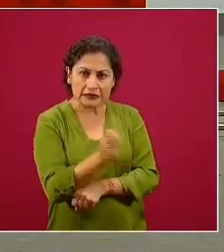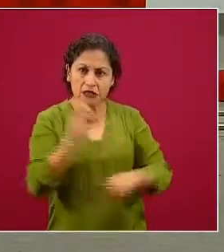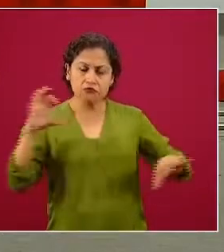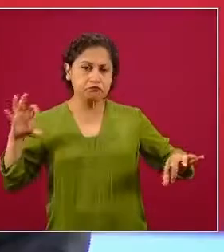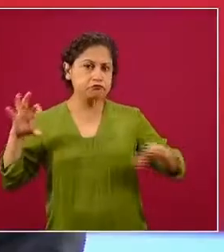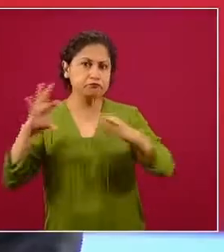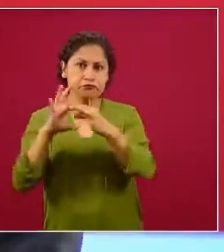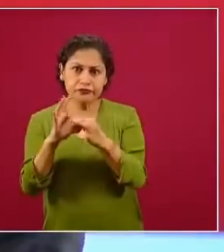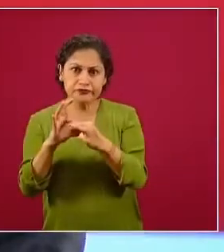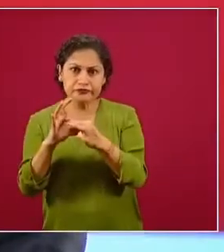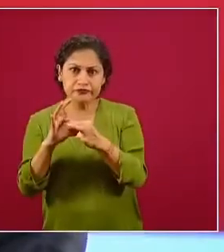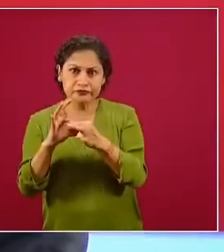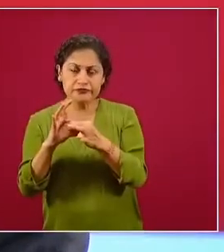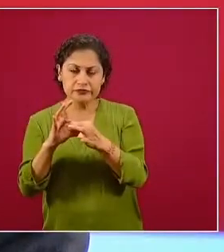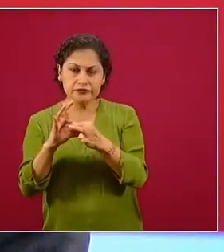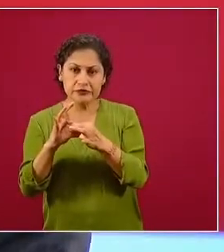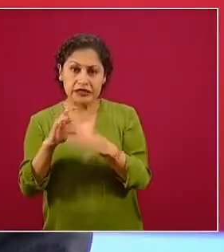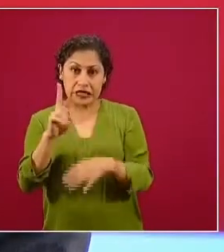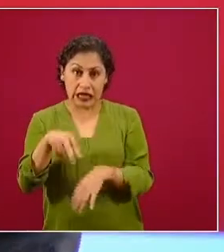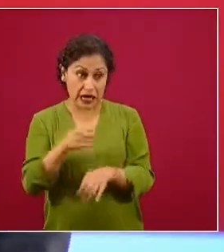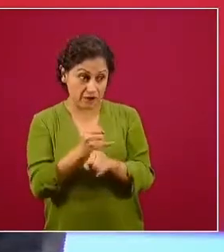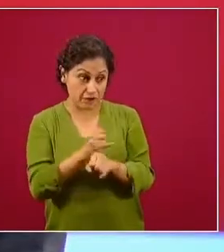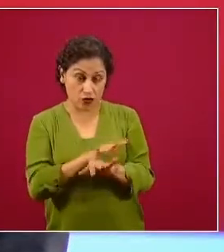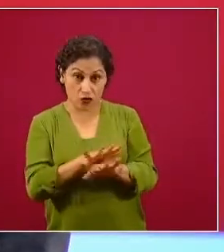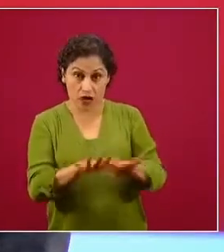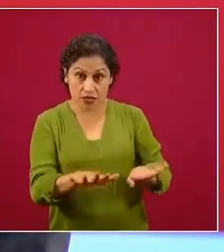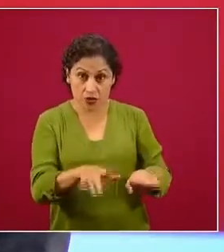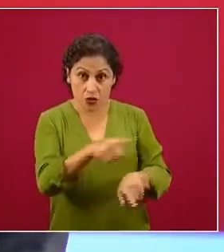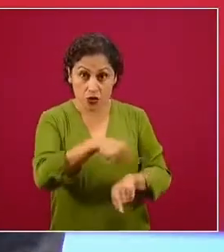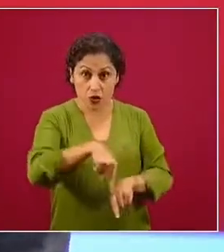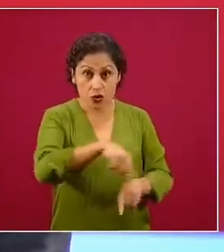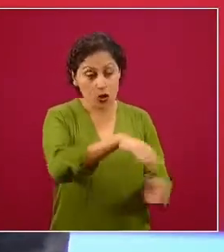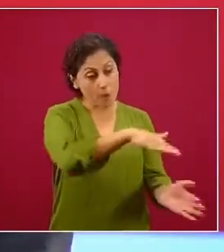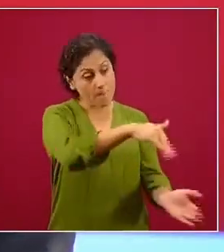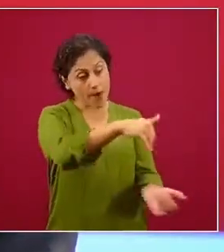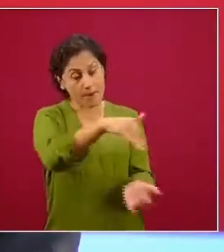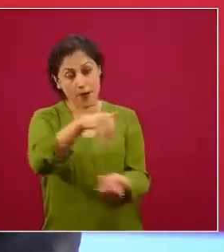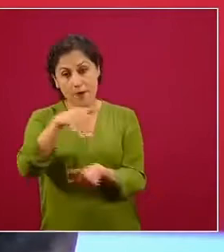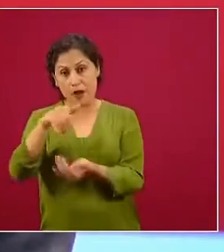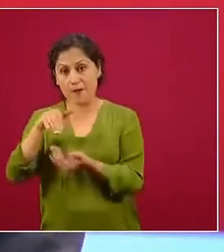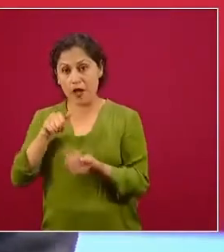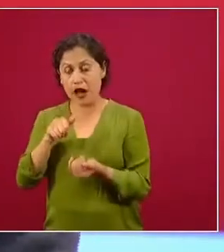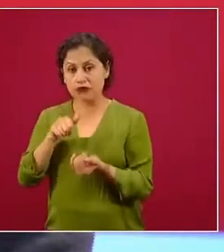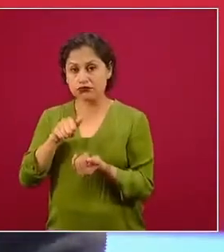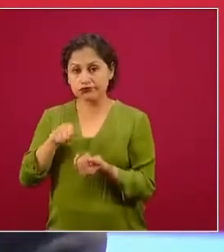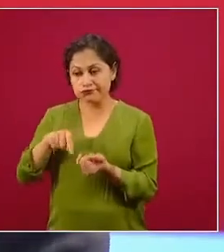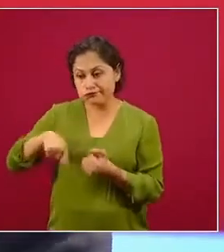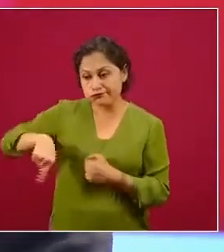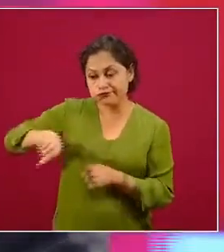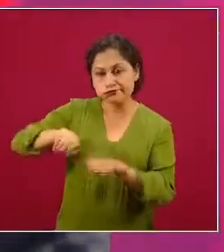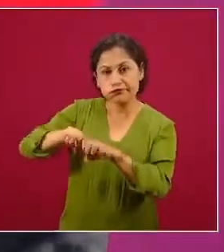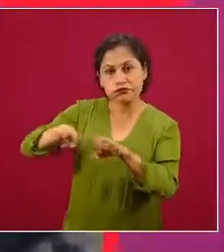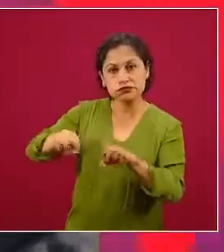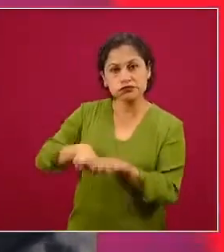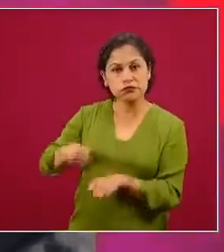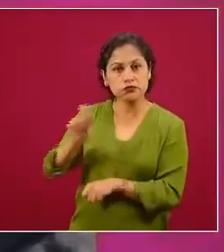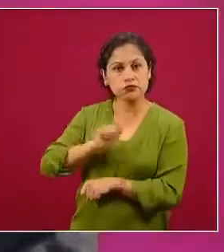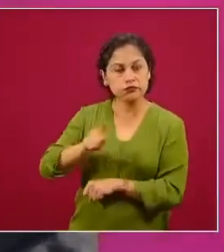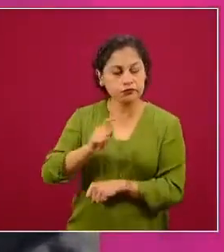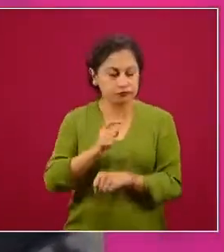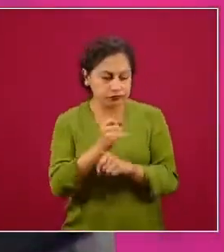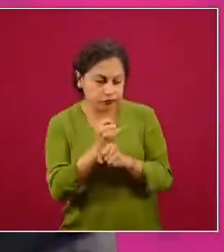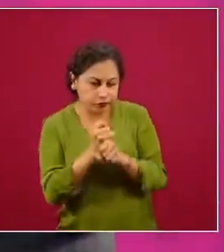que fue cuidadosamente analizado para que los indicadores reflejen distintos aspectos del acontecer